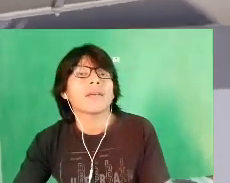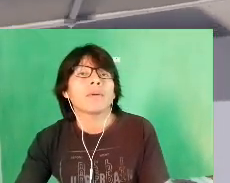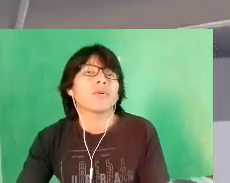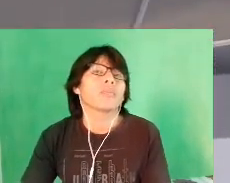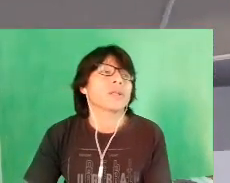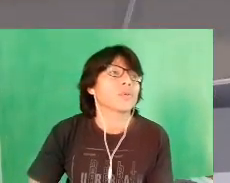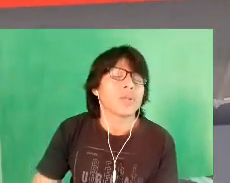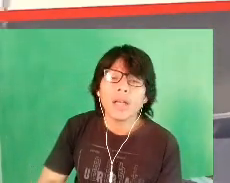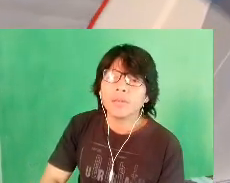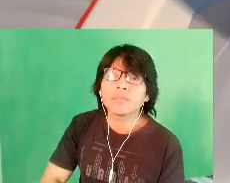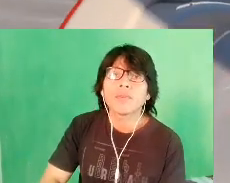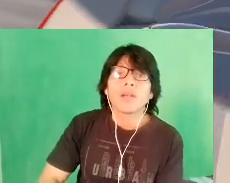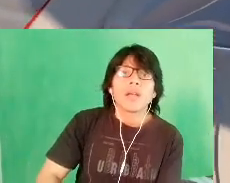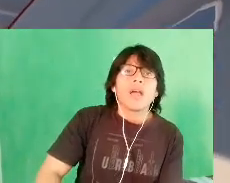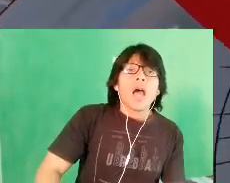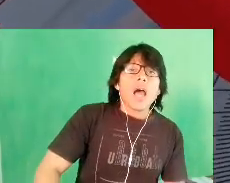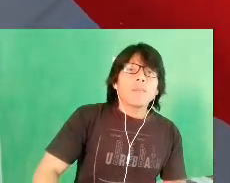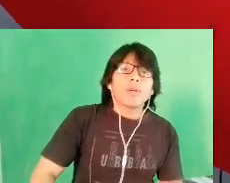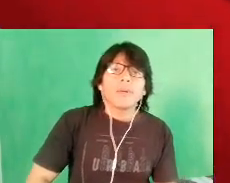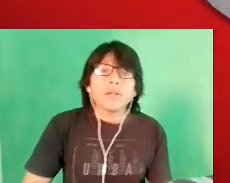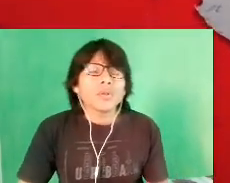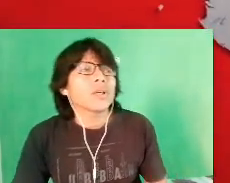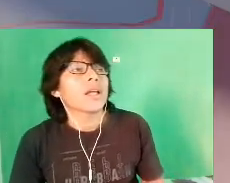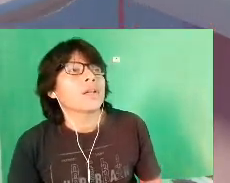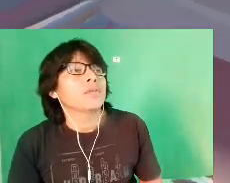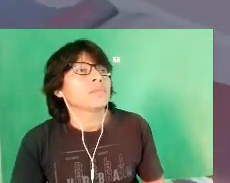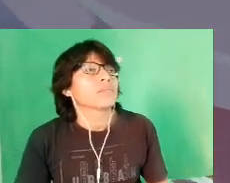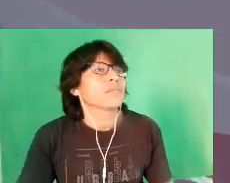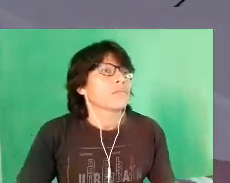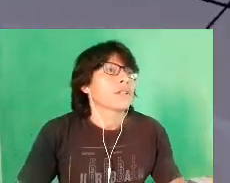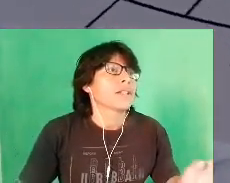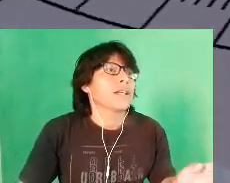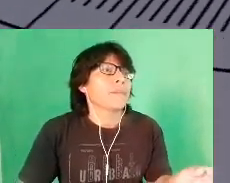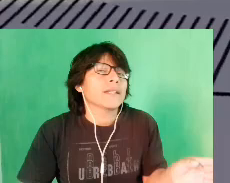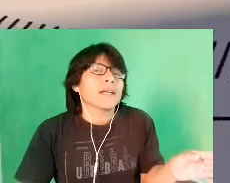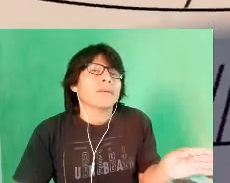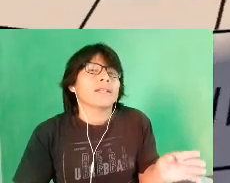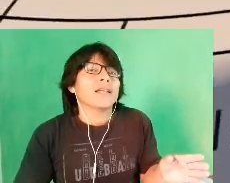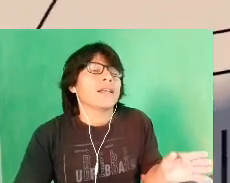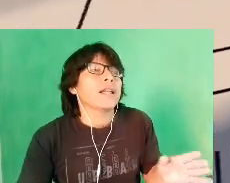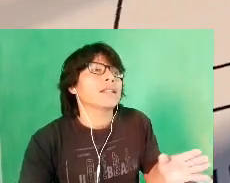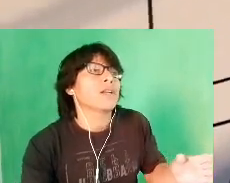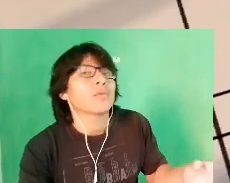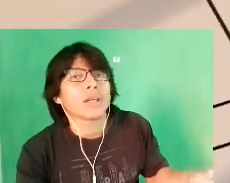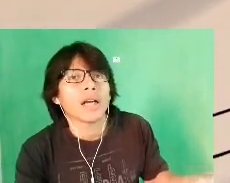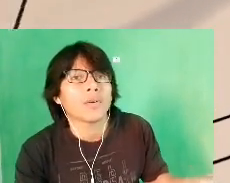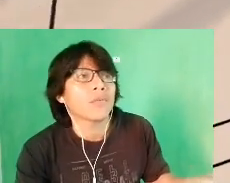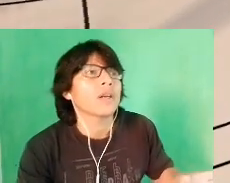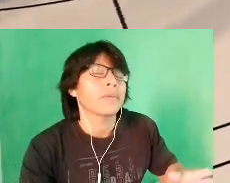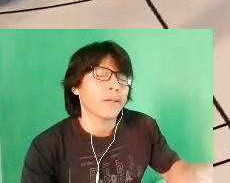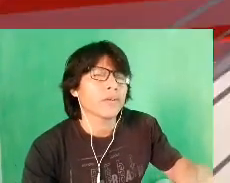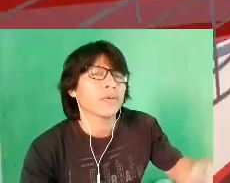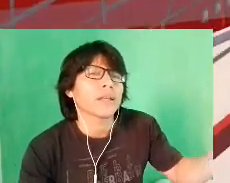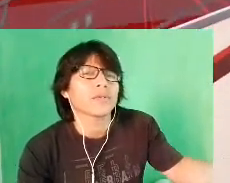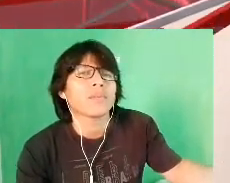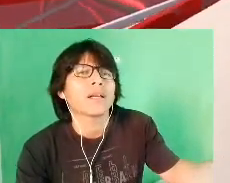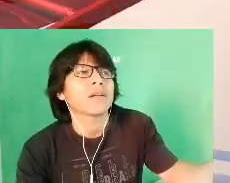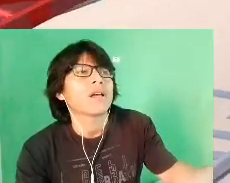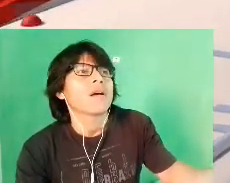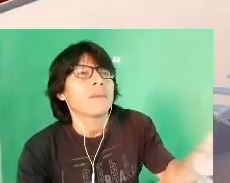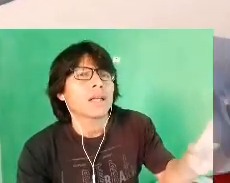lista, y también Movimiento Ciudadano. A Movimiento Ciudadano, prácticamente la lista lo dejaron fuera. Me imagino